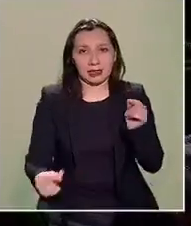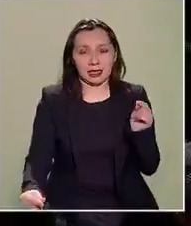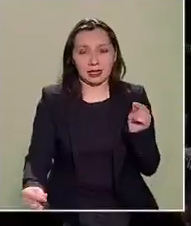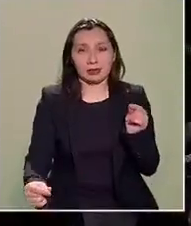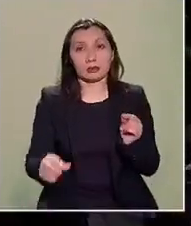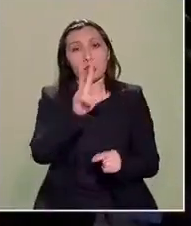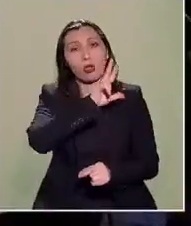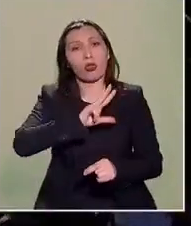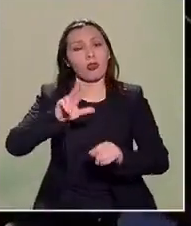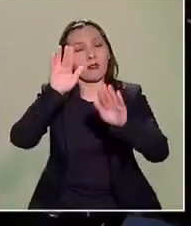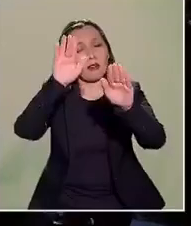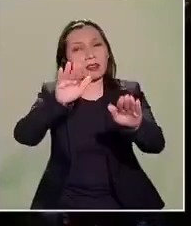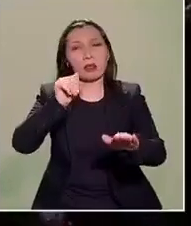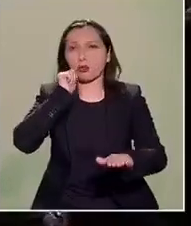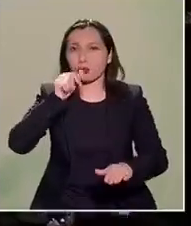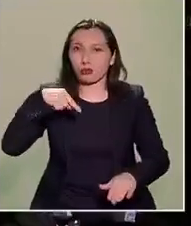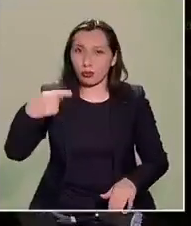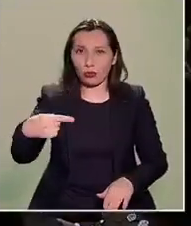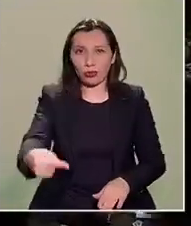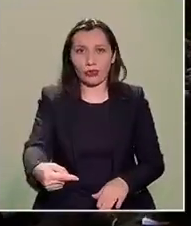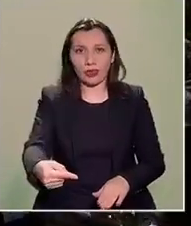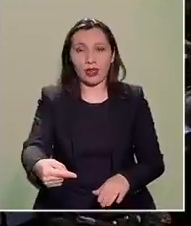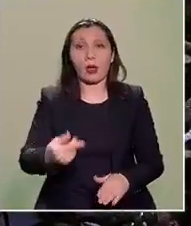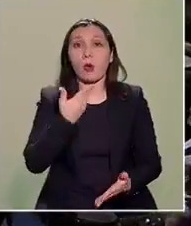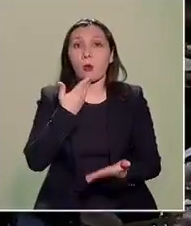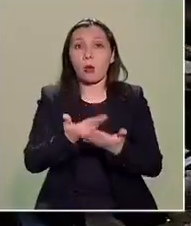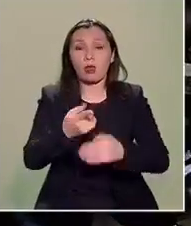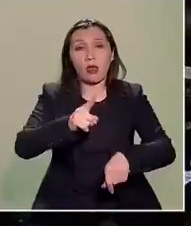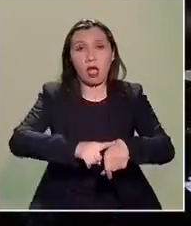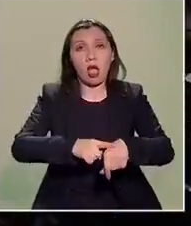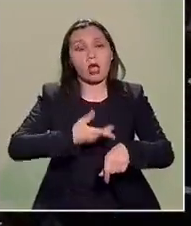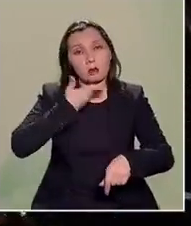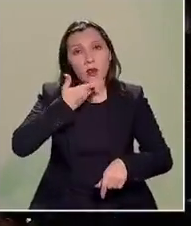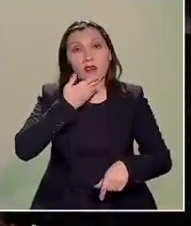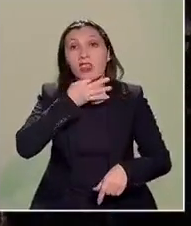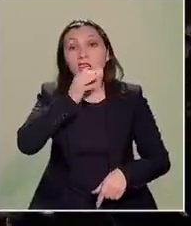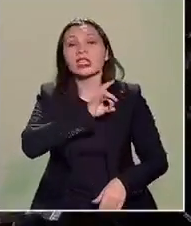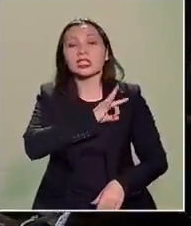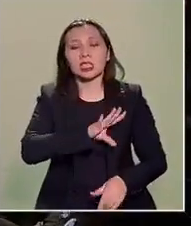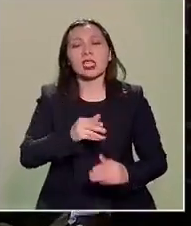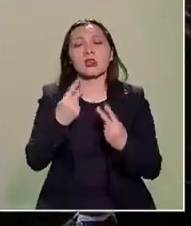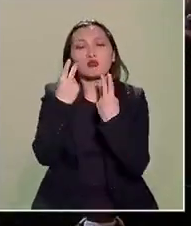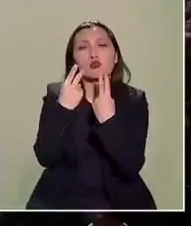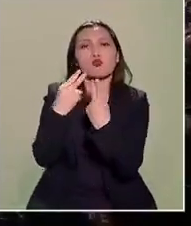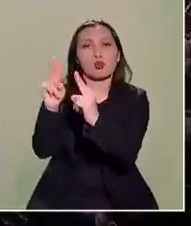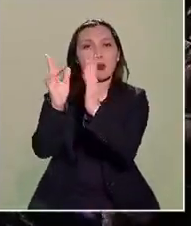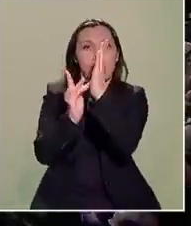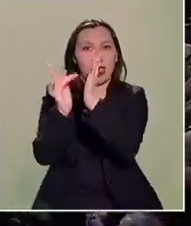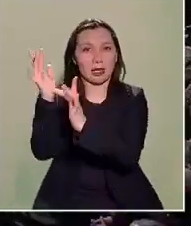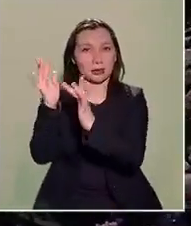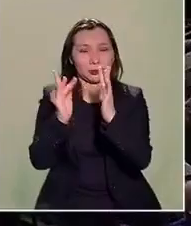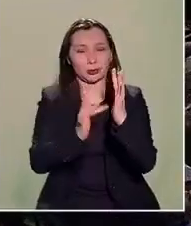que dios los bendiga cada día cuando tenemos la profecía que chile será para cristo